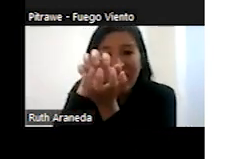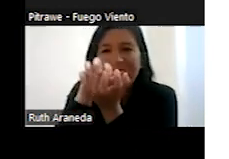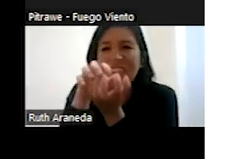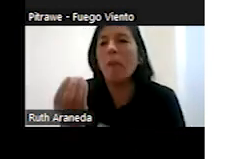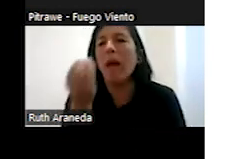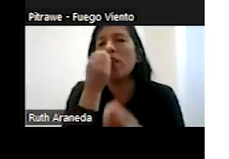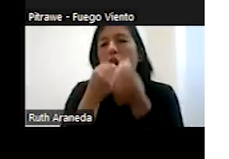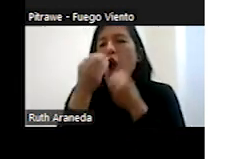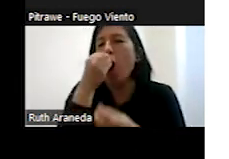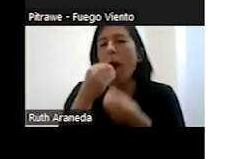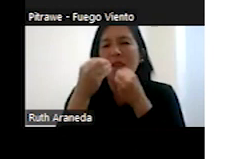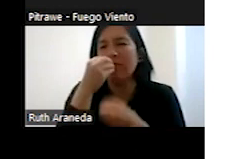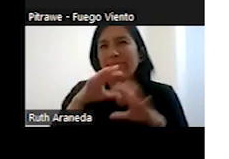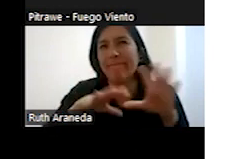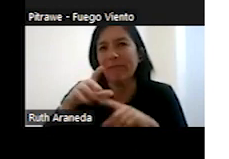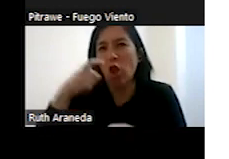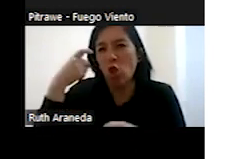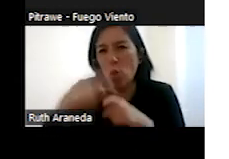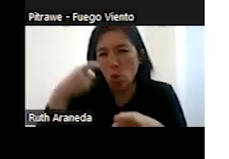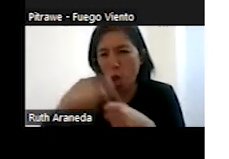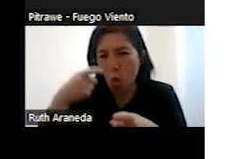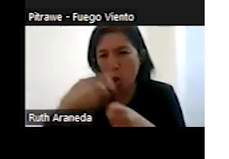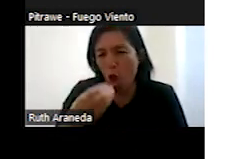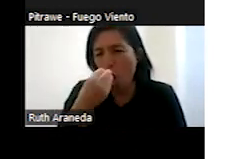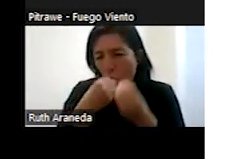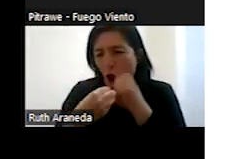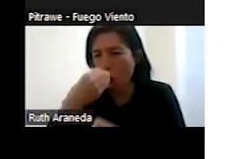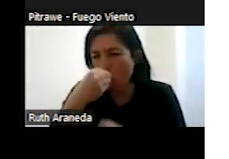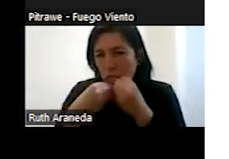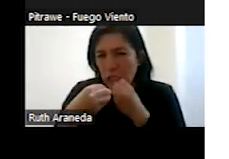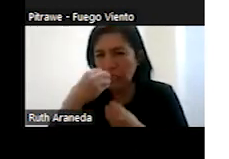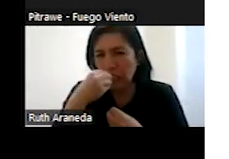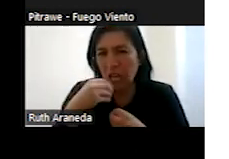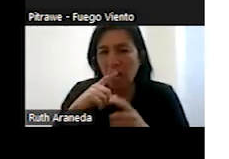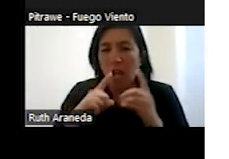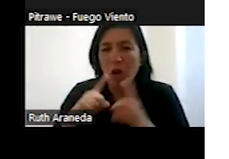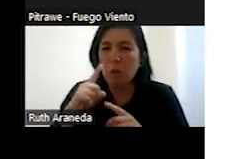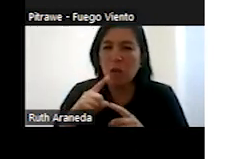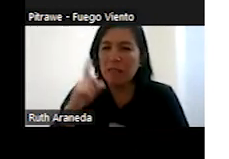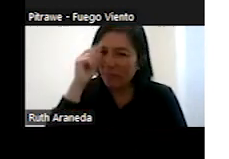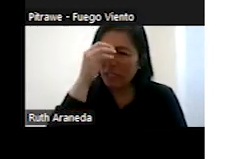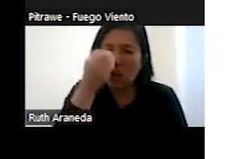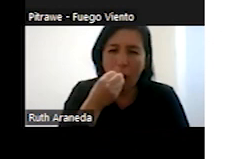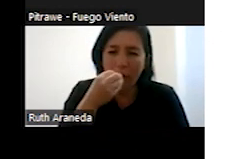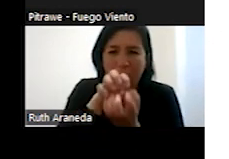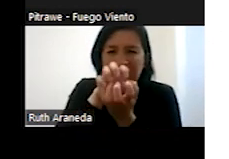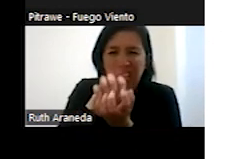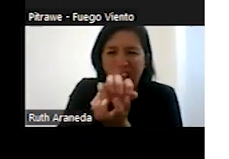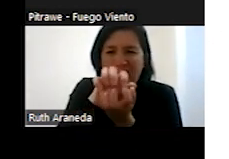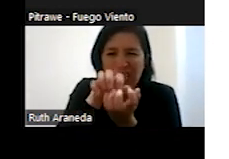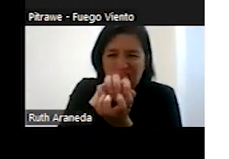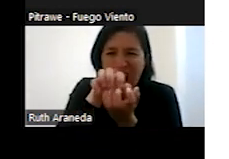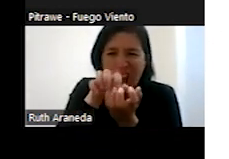con una dieta que es un poco traumática para los alvéolos. A diferencia, por ejemplo, de lo que sucede con